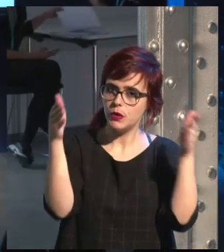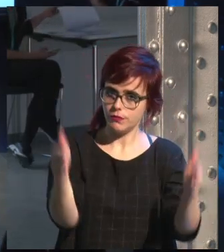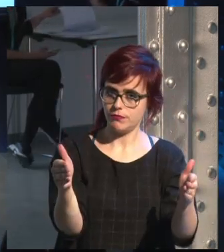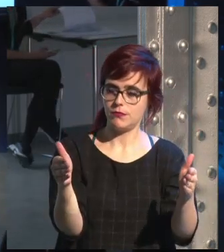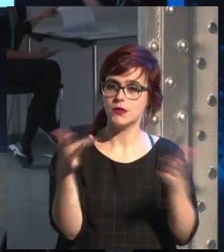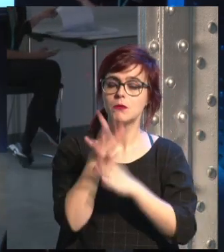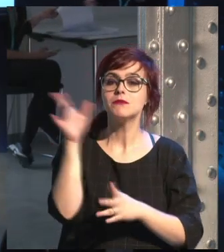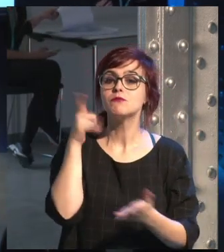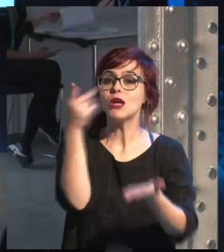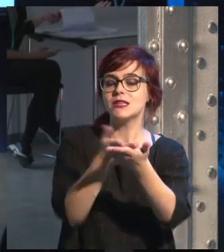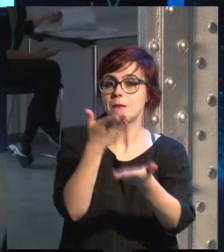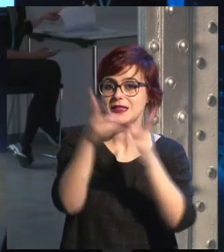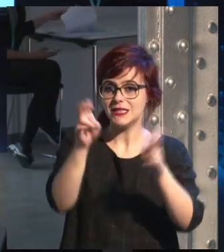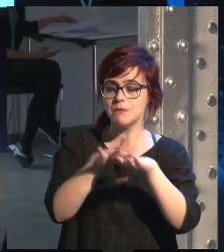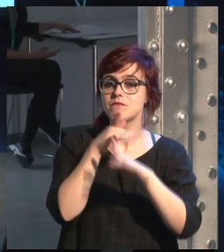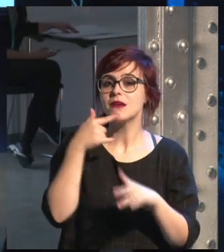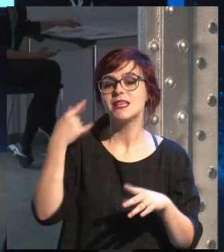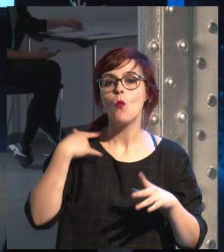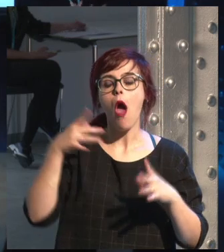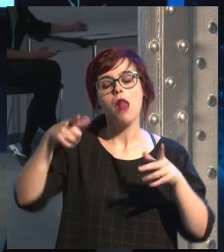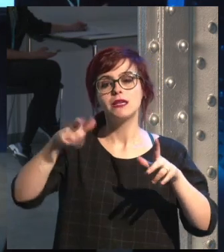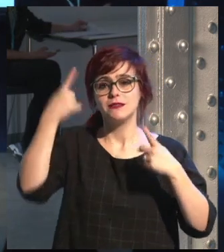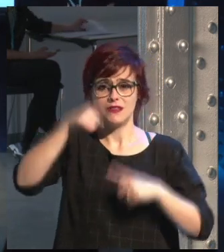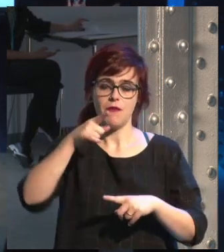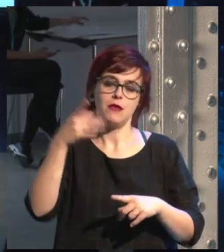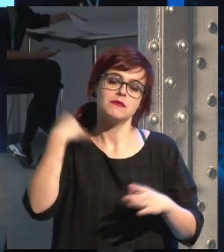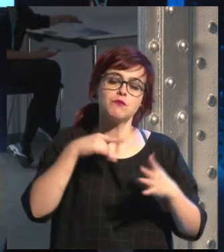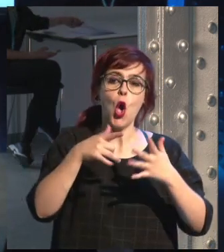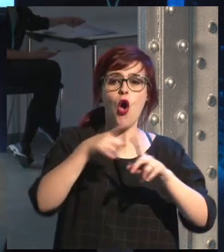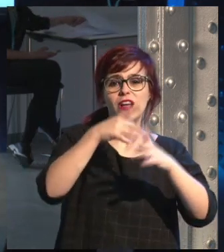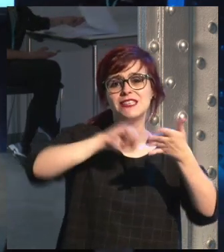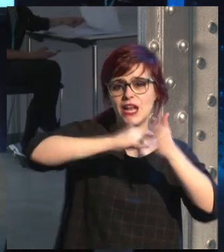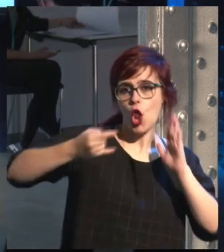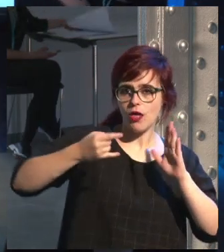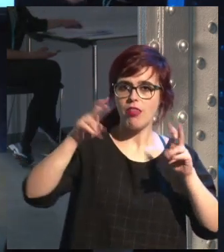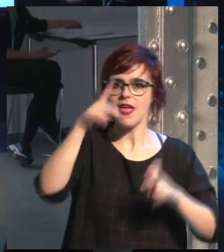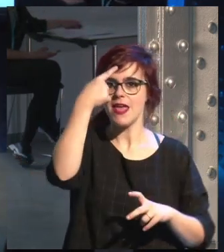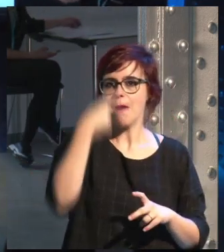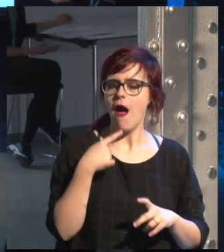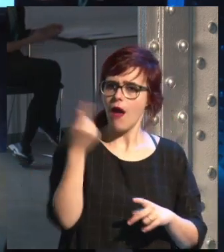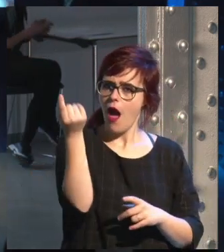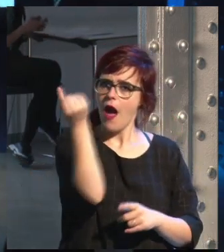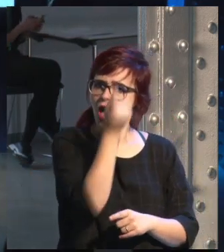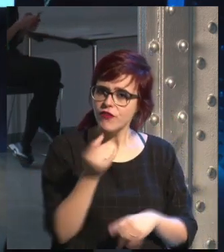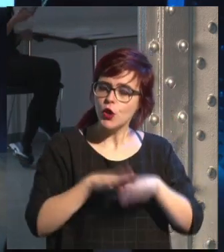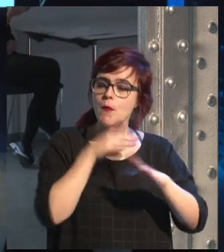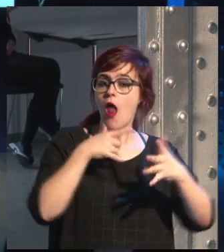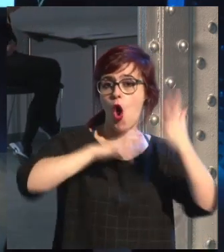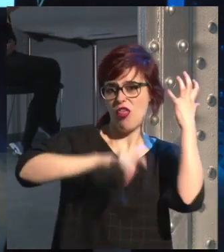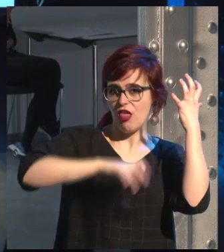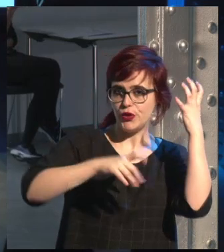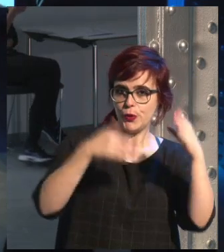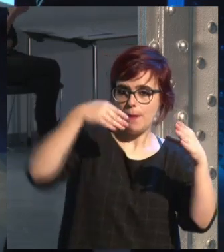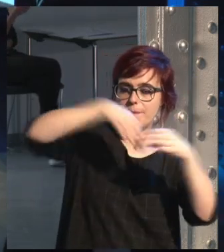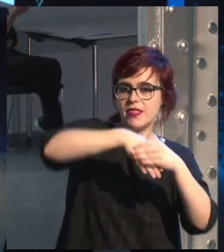ahí, la demanda de tarjeta gráfica, de cálculo gráfico, es muy superior a un juego normal. En un juego normal, una